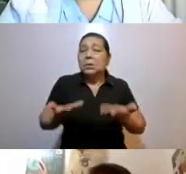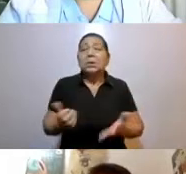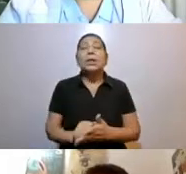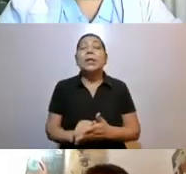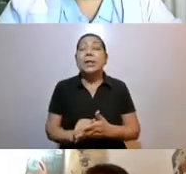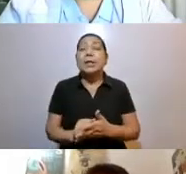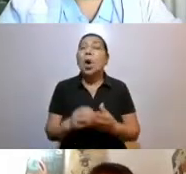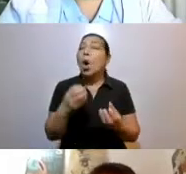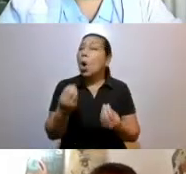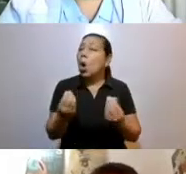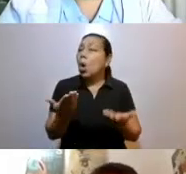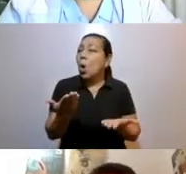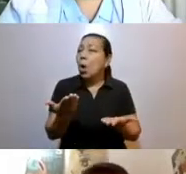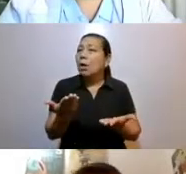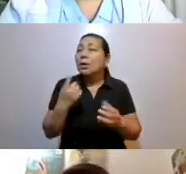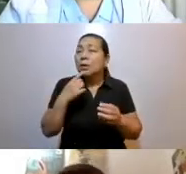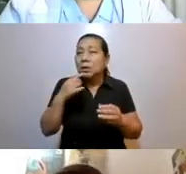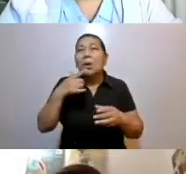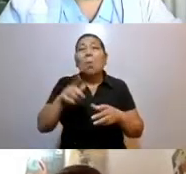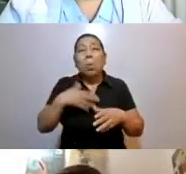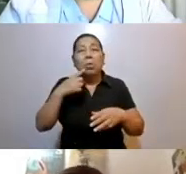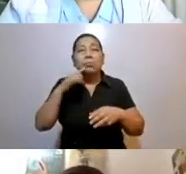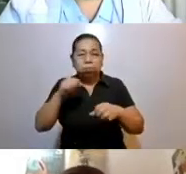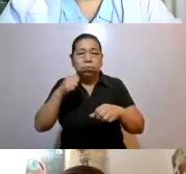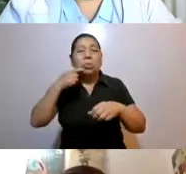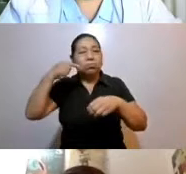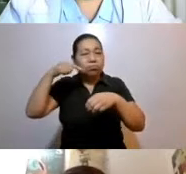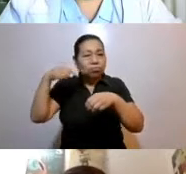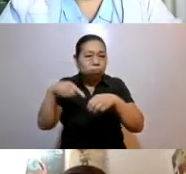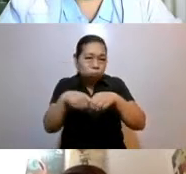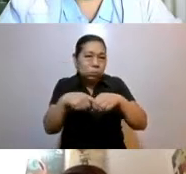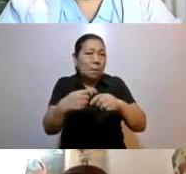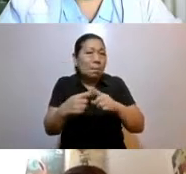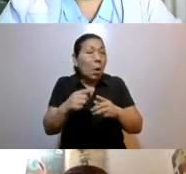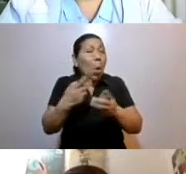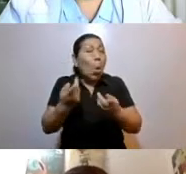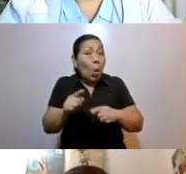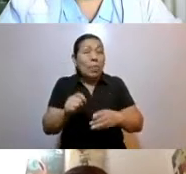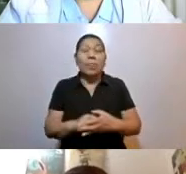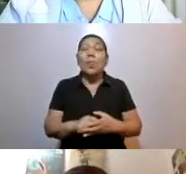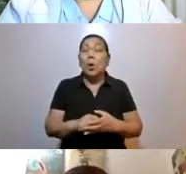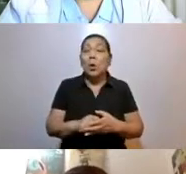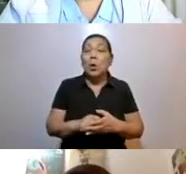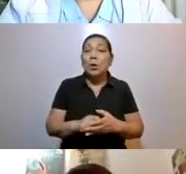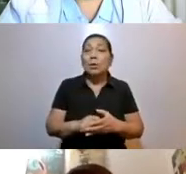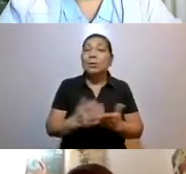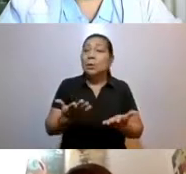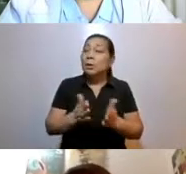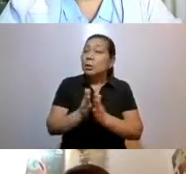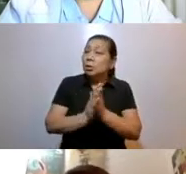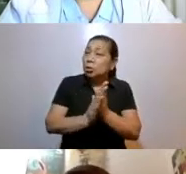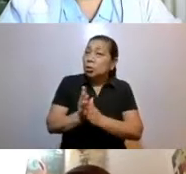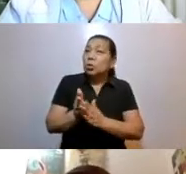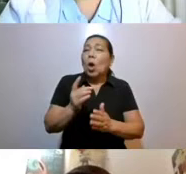conseguir un coito. Entonces, durante la fase de